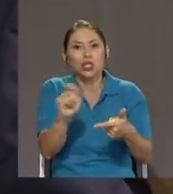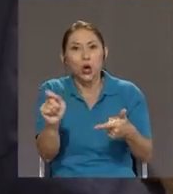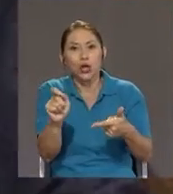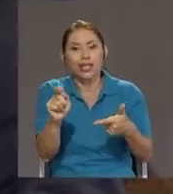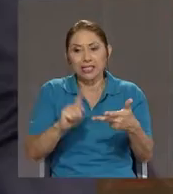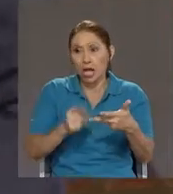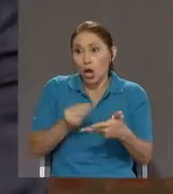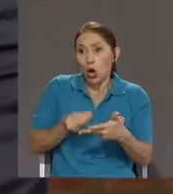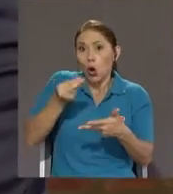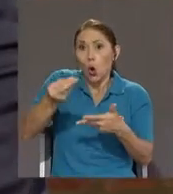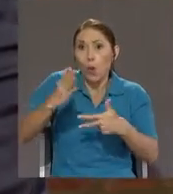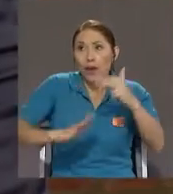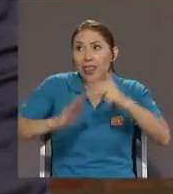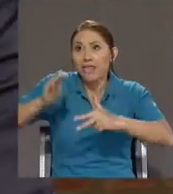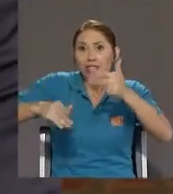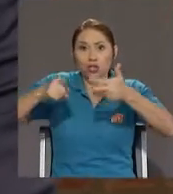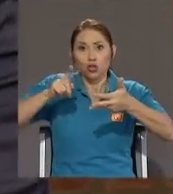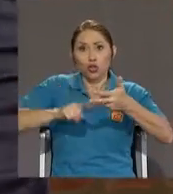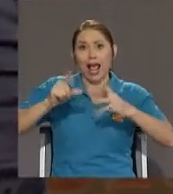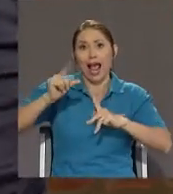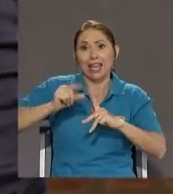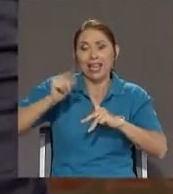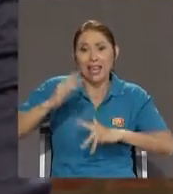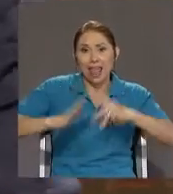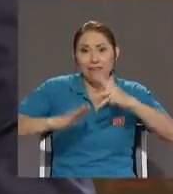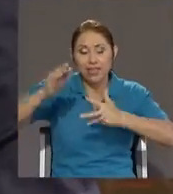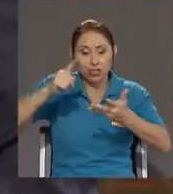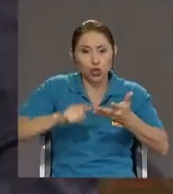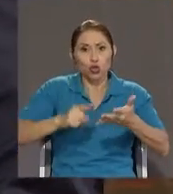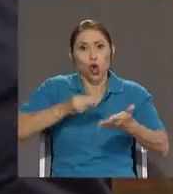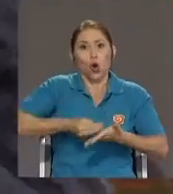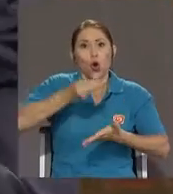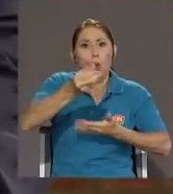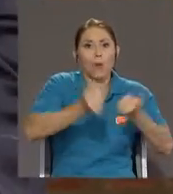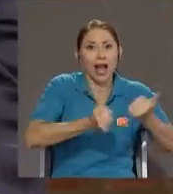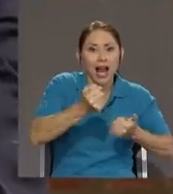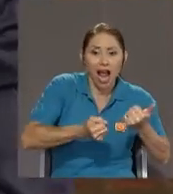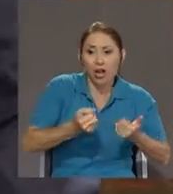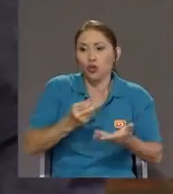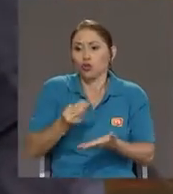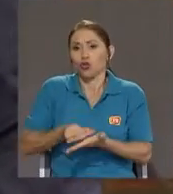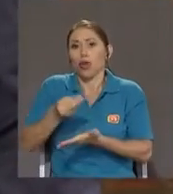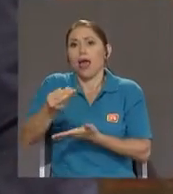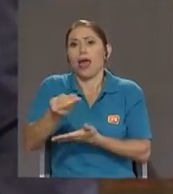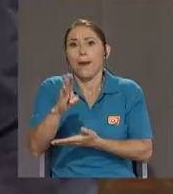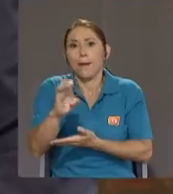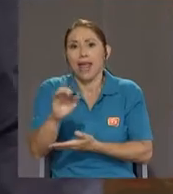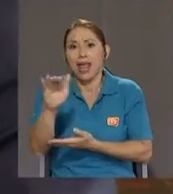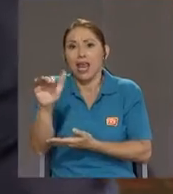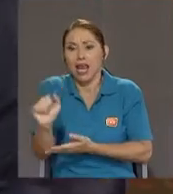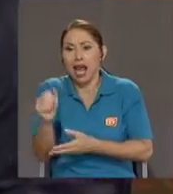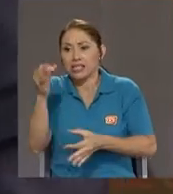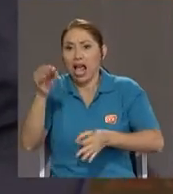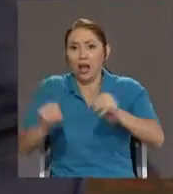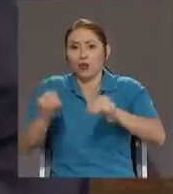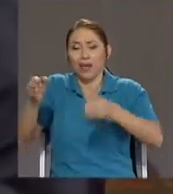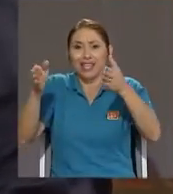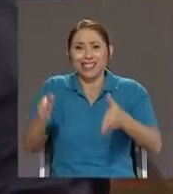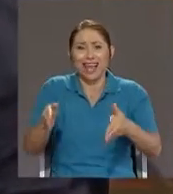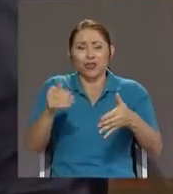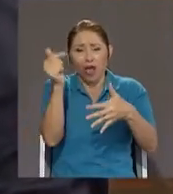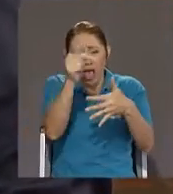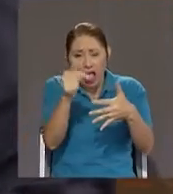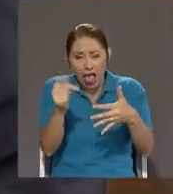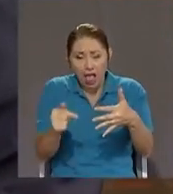si los alquila, decide si compra carros o no compra carros, si le da becas a los magistrados o no le da becas a los magistrados. Todas